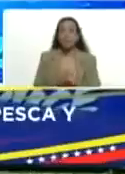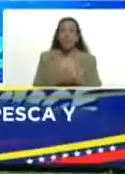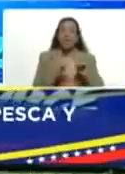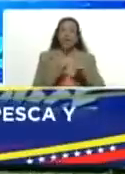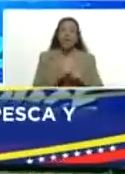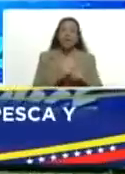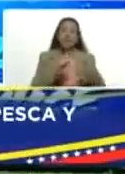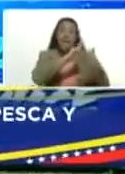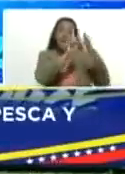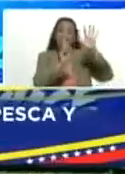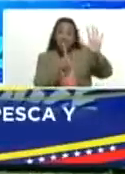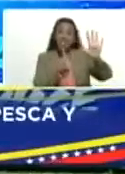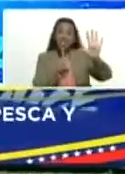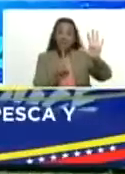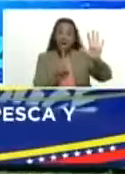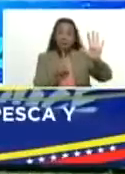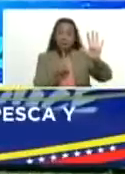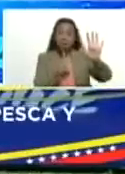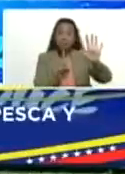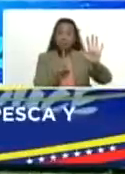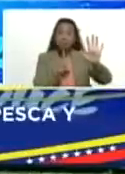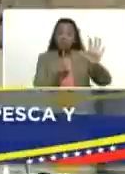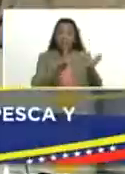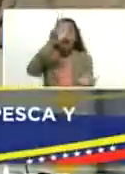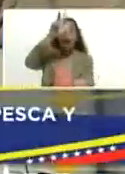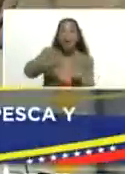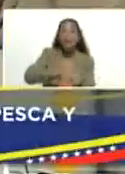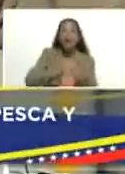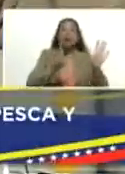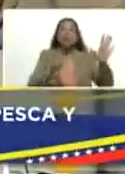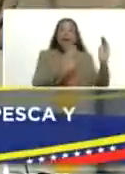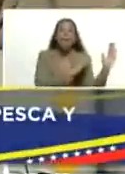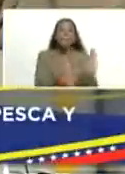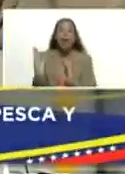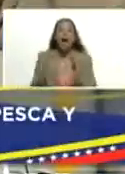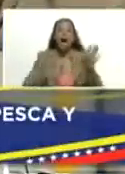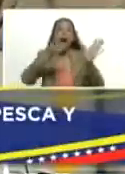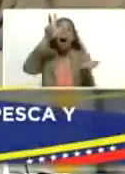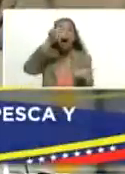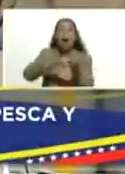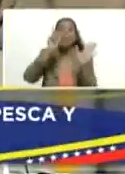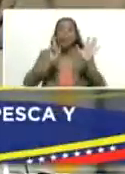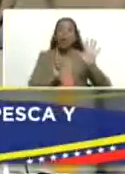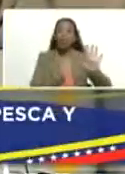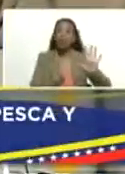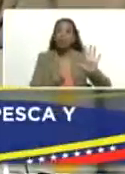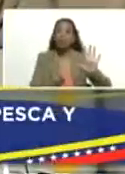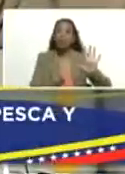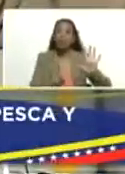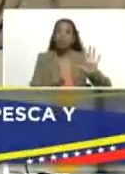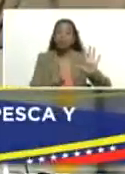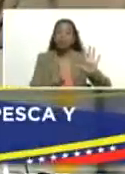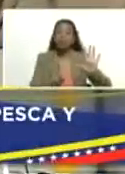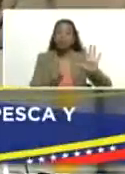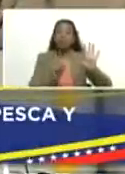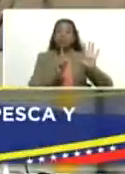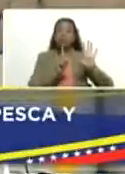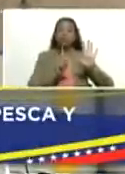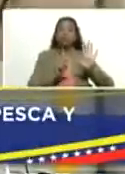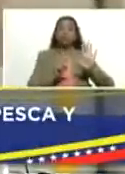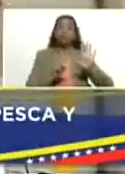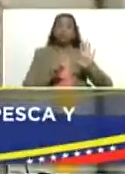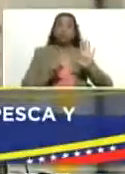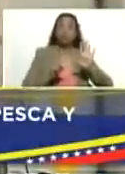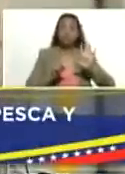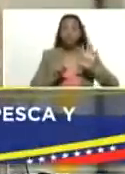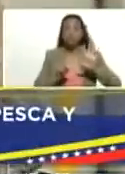6-6, batió 1000. Está como Ronald Acuña, ¿ves? ¿Ah? Línea en línea.